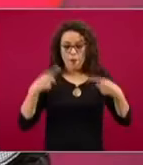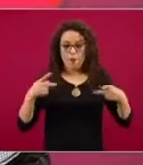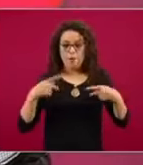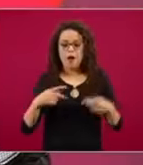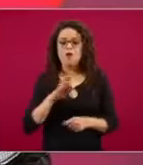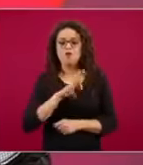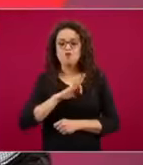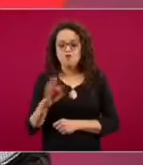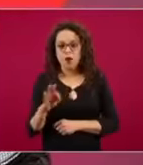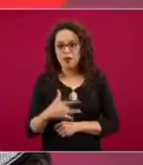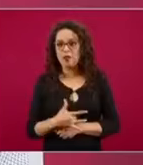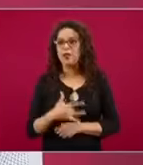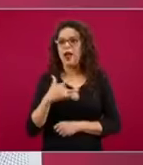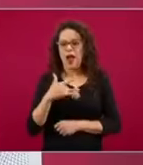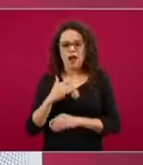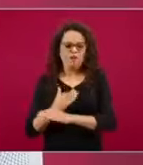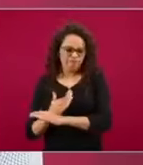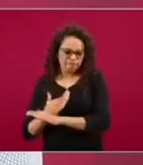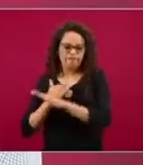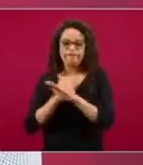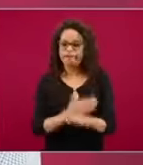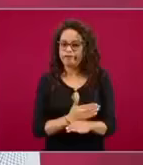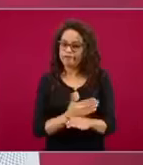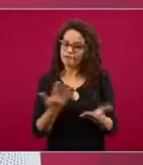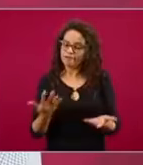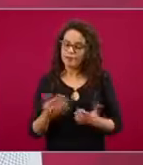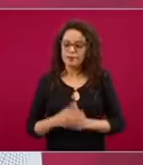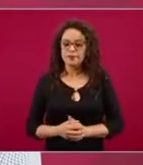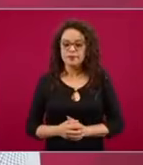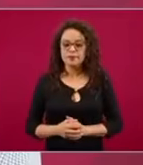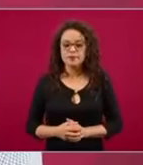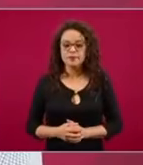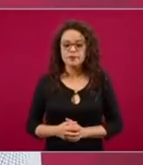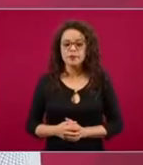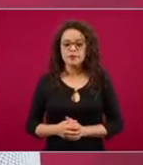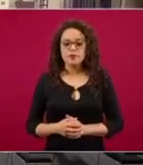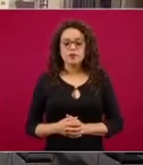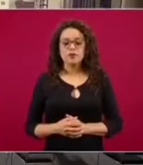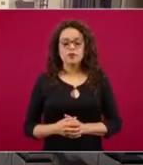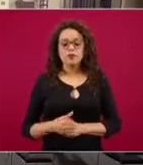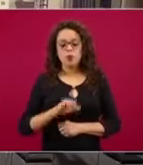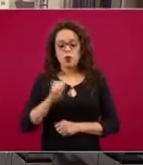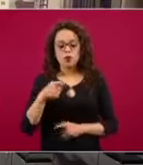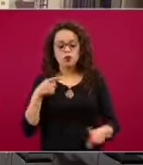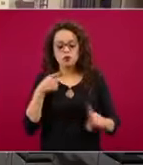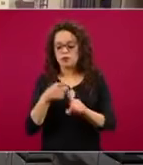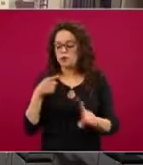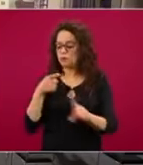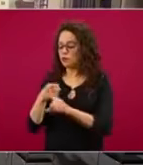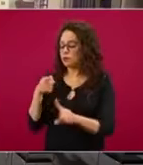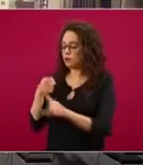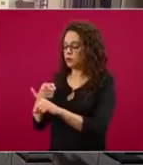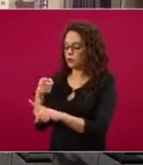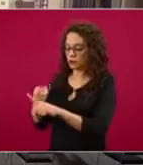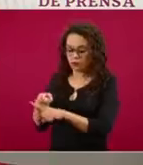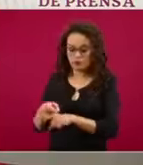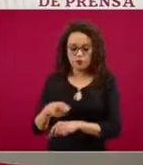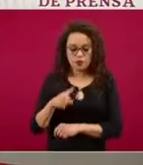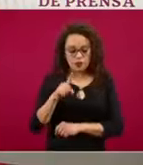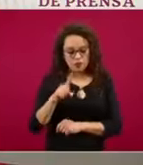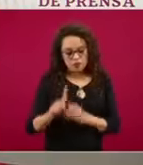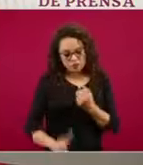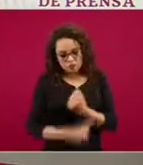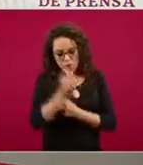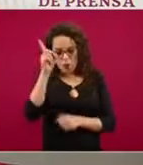existe, son prácticamente las medidas suplementarias o aquellas que van enfocadas a atender las complicaciones que la enfermedad